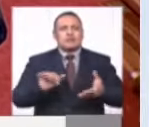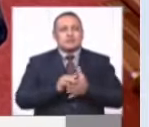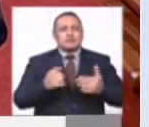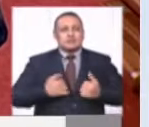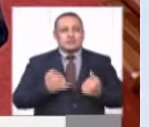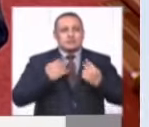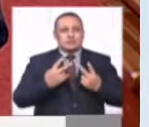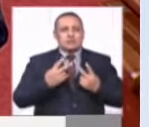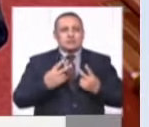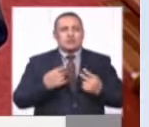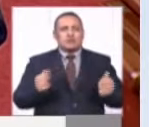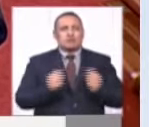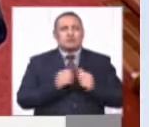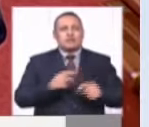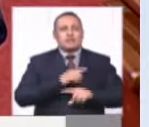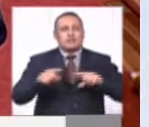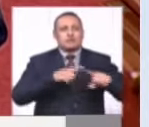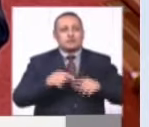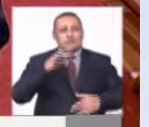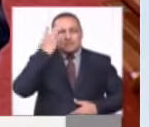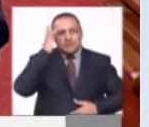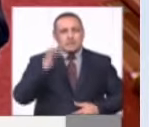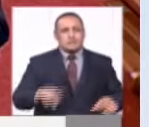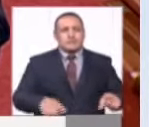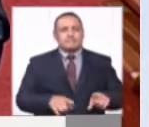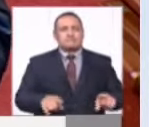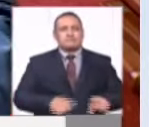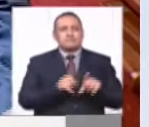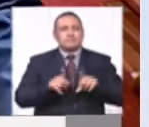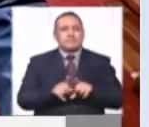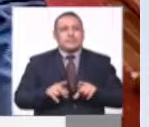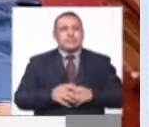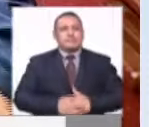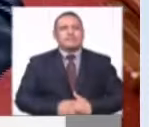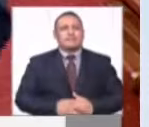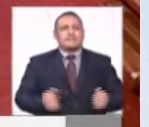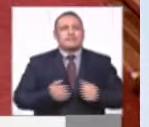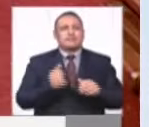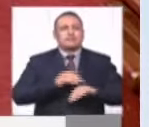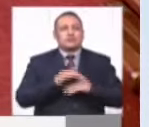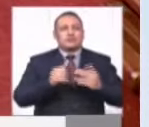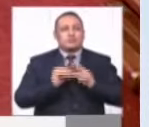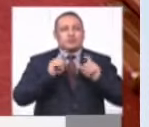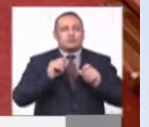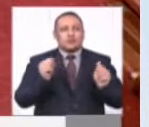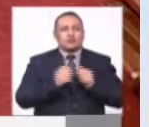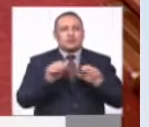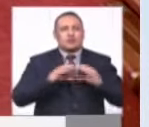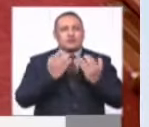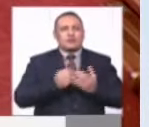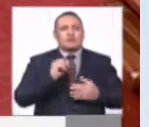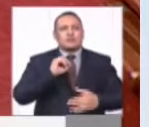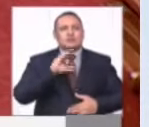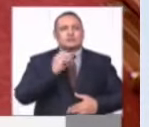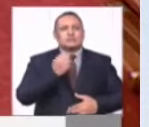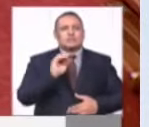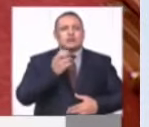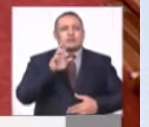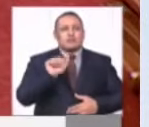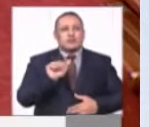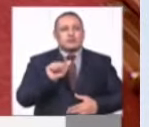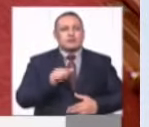también con la Dirección de Inteligencia. Con respecto a la pregunta del congresista Chabra León,